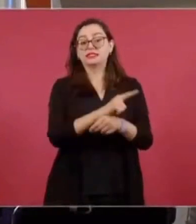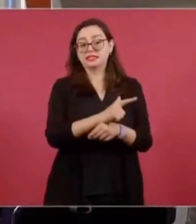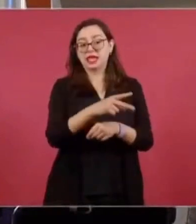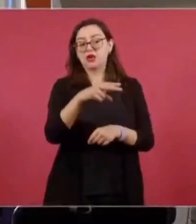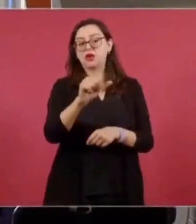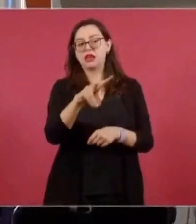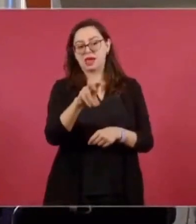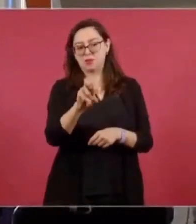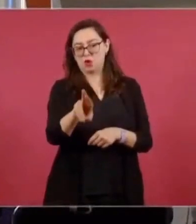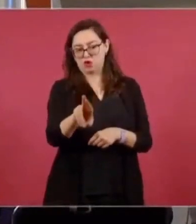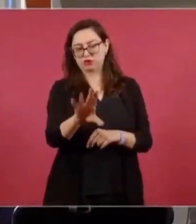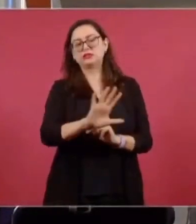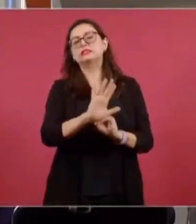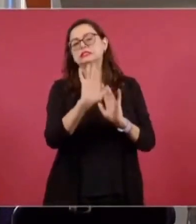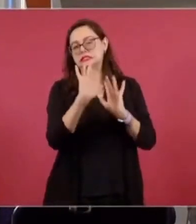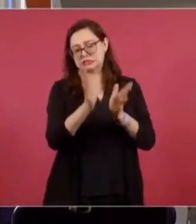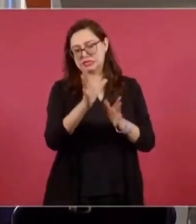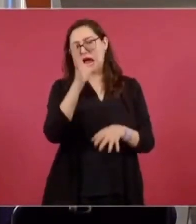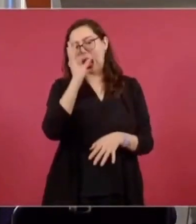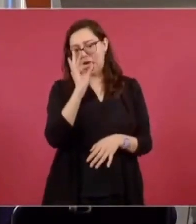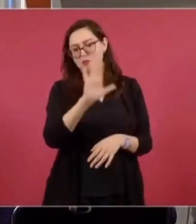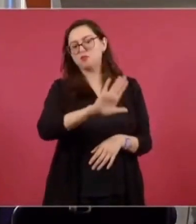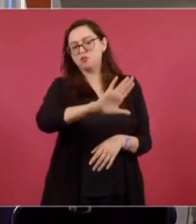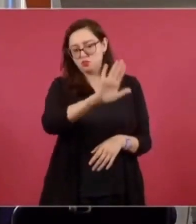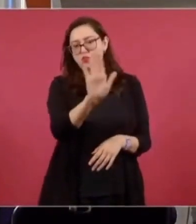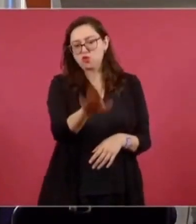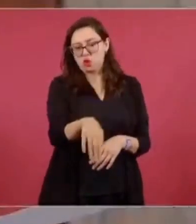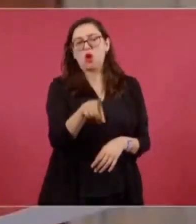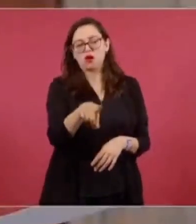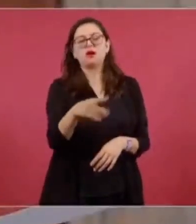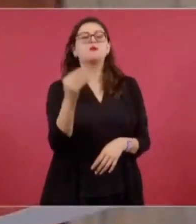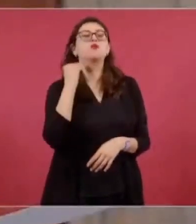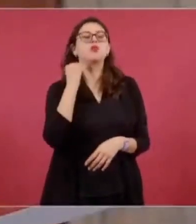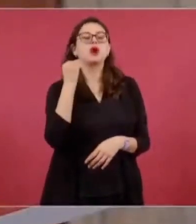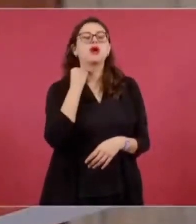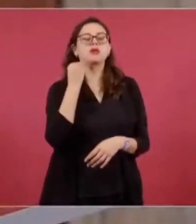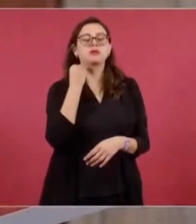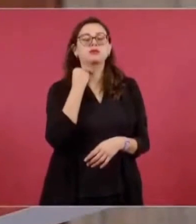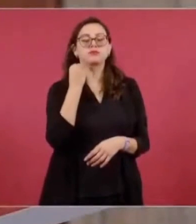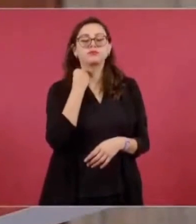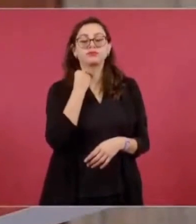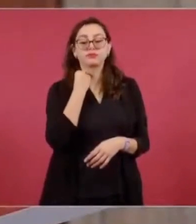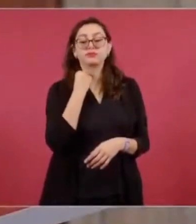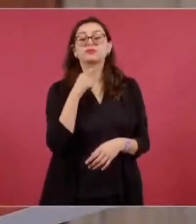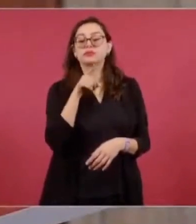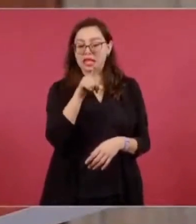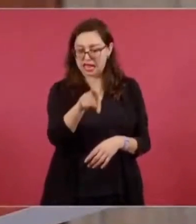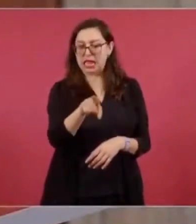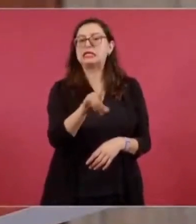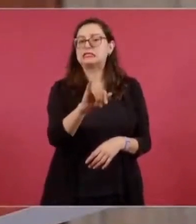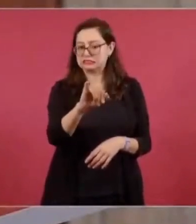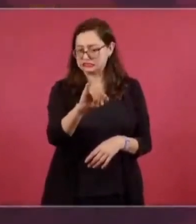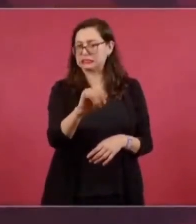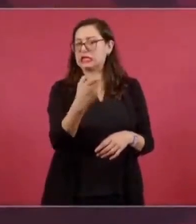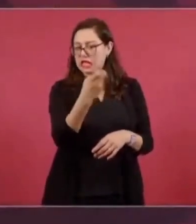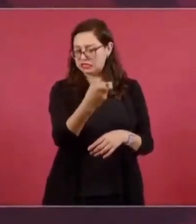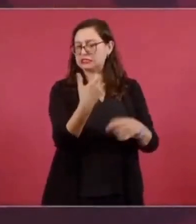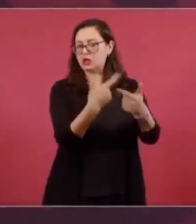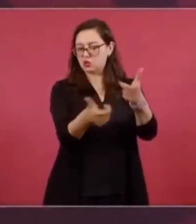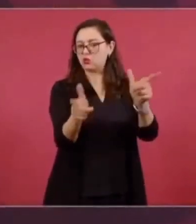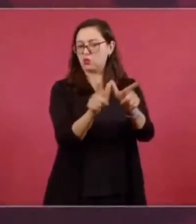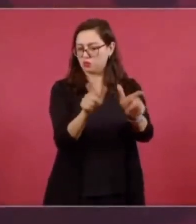finado, de Teapa, era abogado. Él sí era militante,